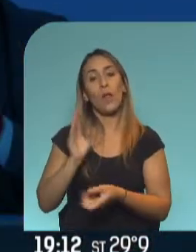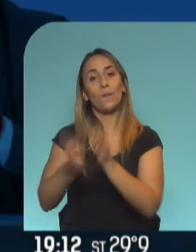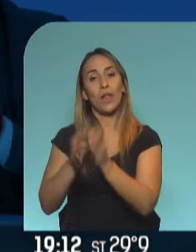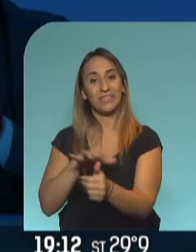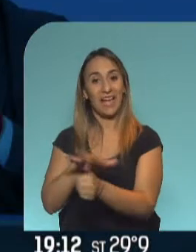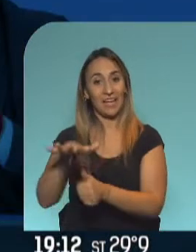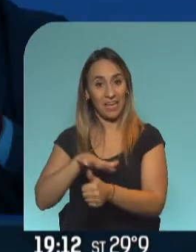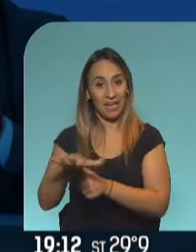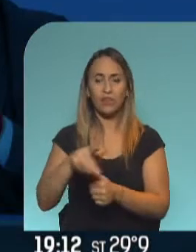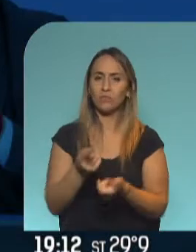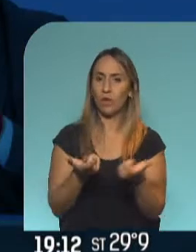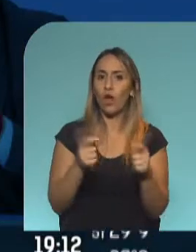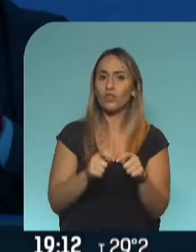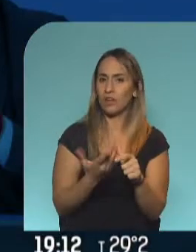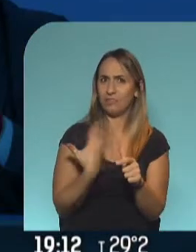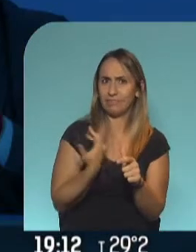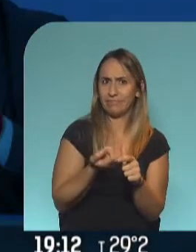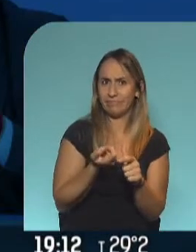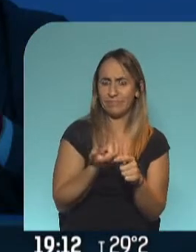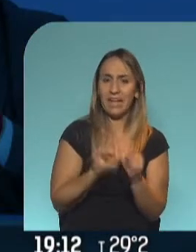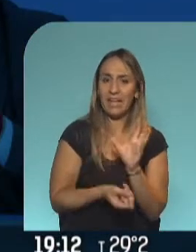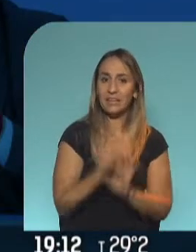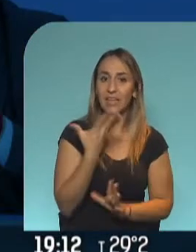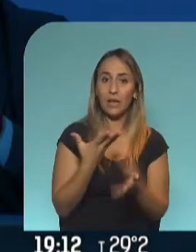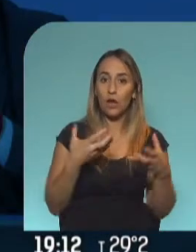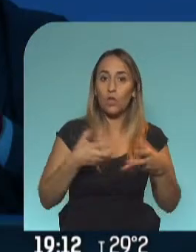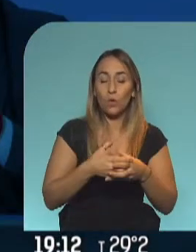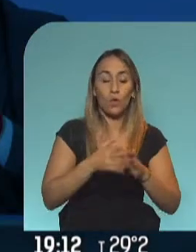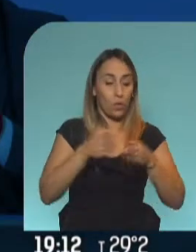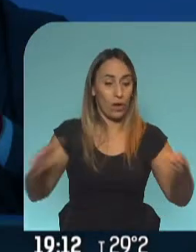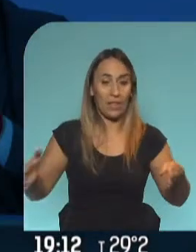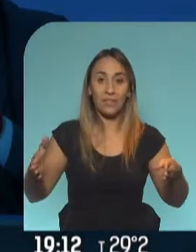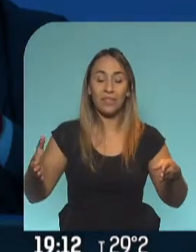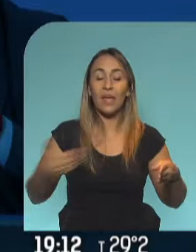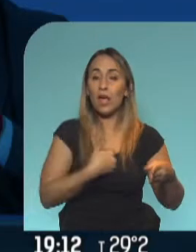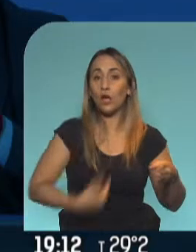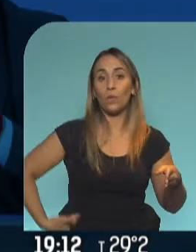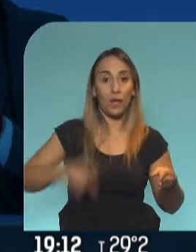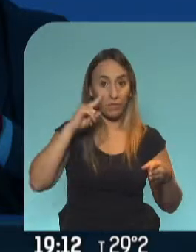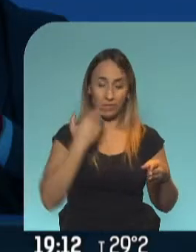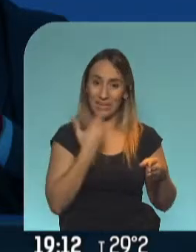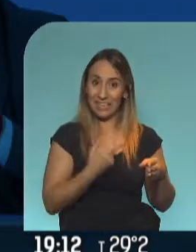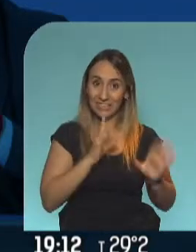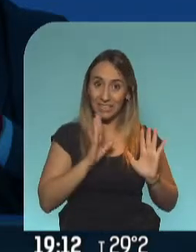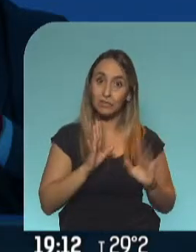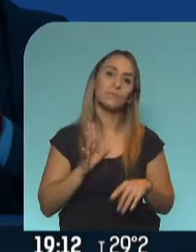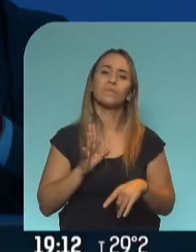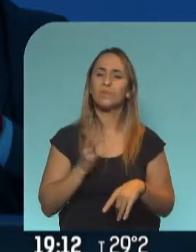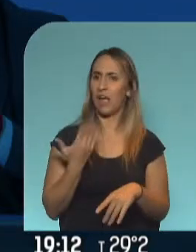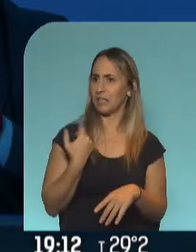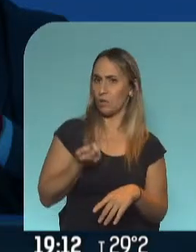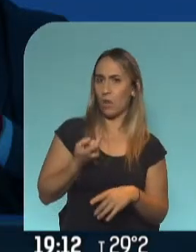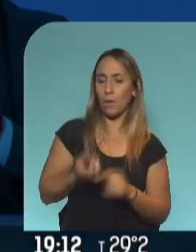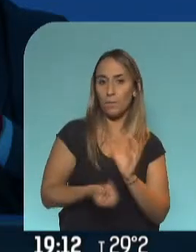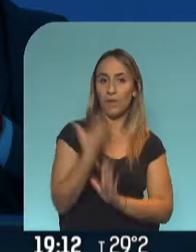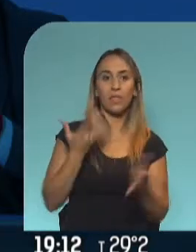un consejo que se creó muy recientemente, se creó durante el gobierno de Alberto Fernández, hace un par de semanas. ¿Por qué es importante este consejo? Porque